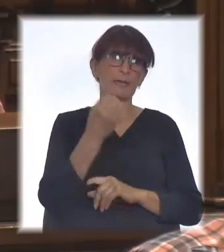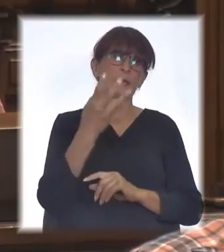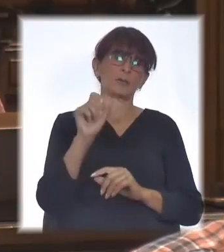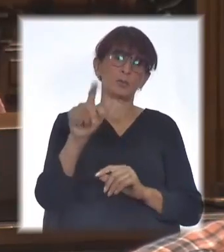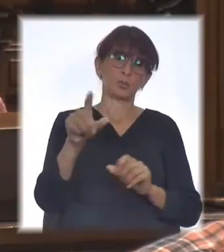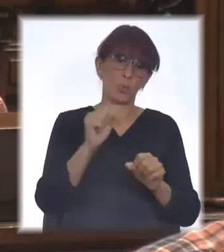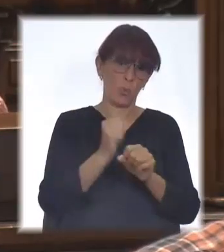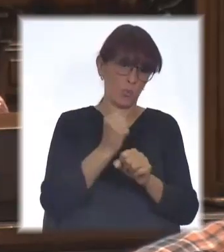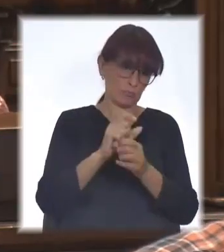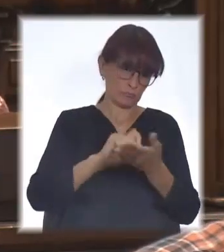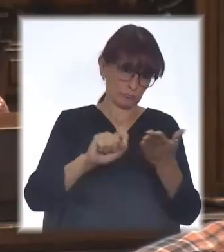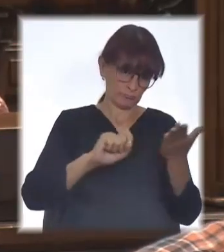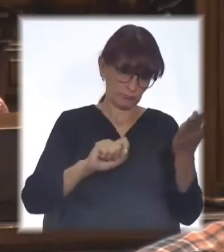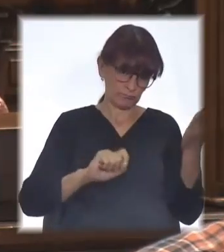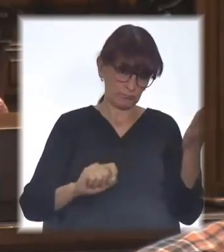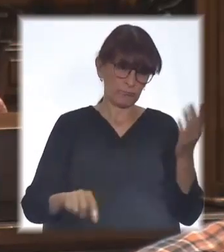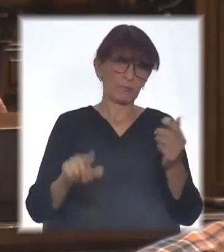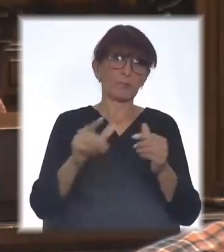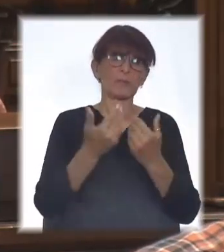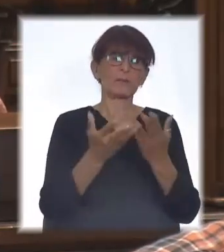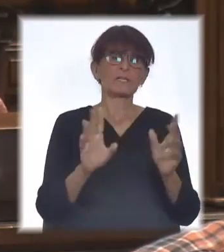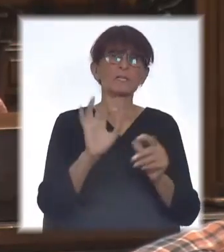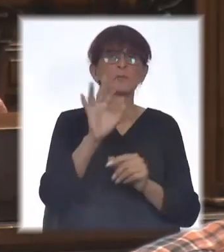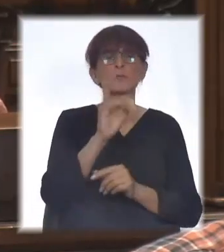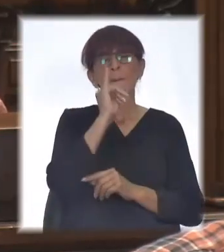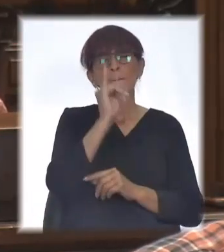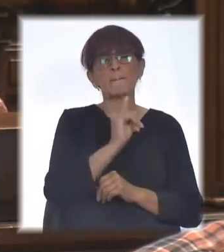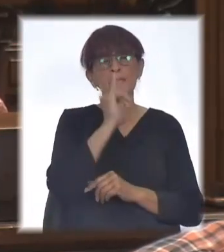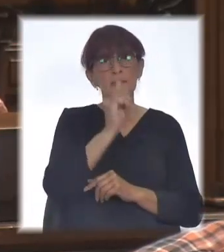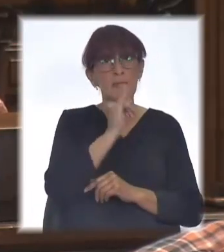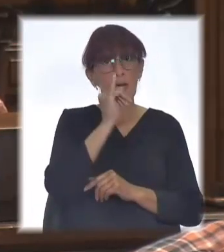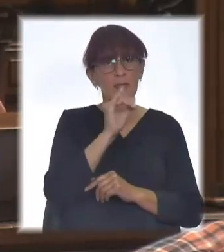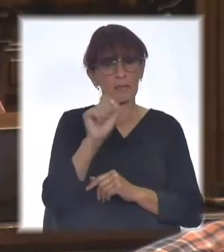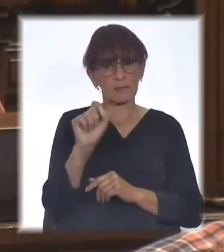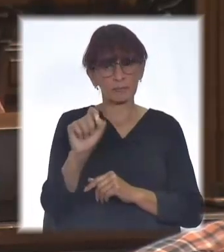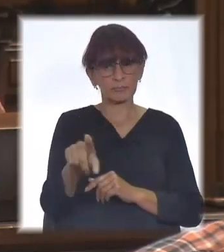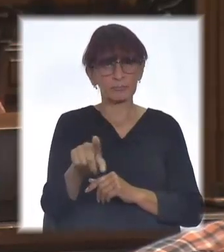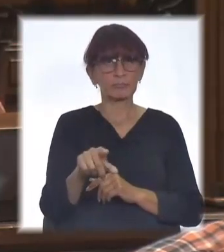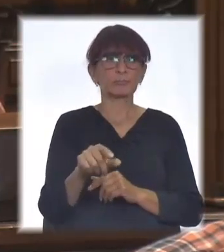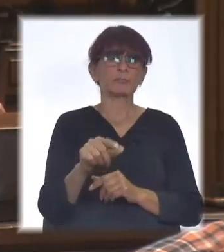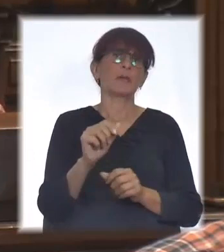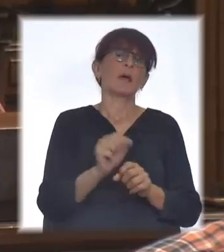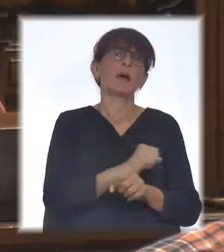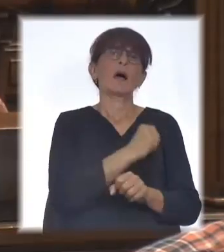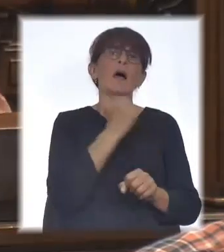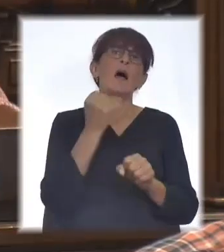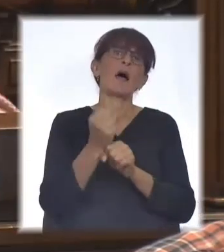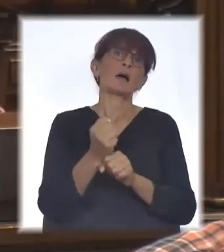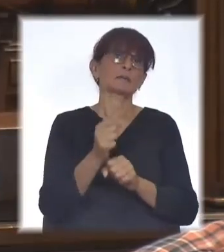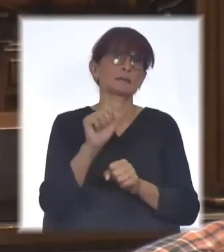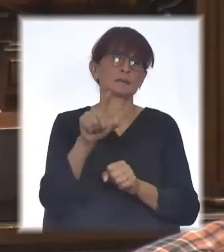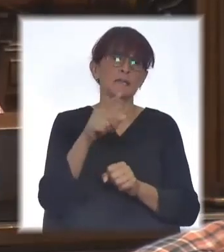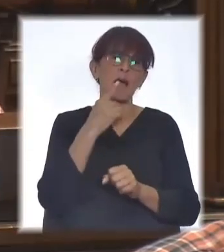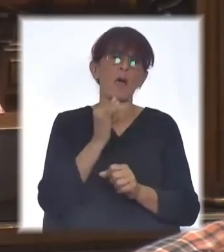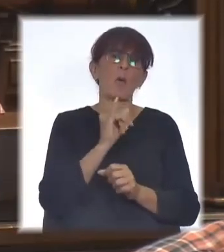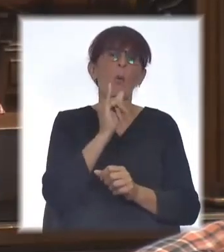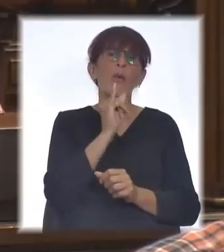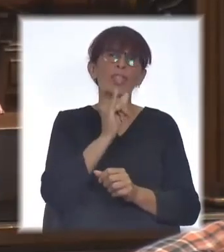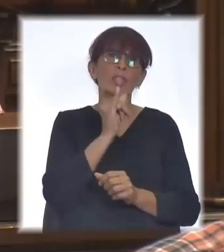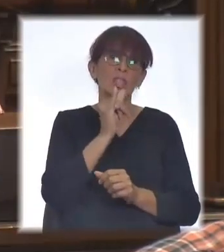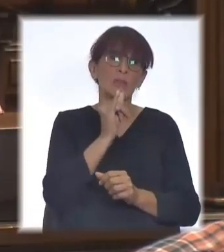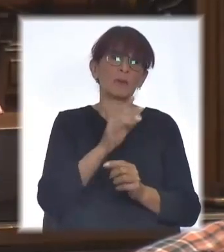obra incluye desde el mensaje pleno de la novela hasta el destello esplendoroso del cuento